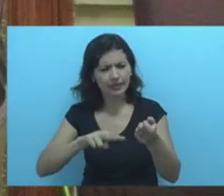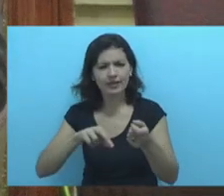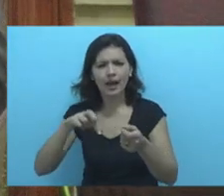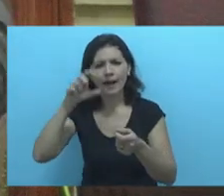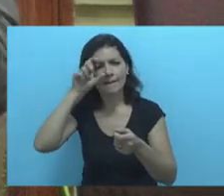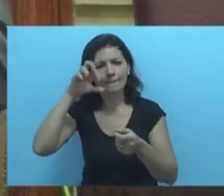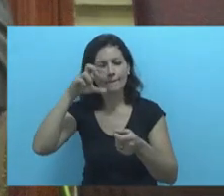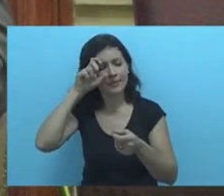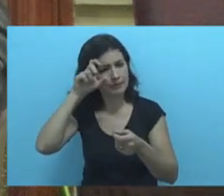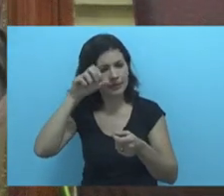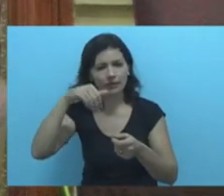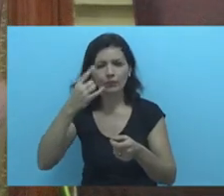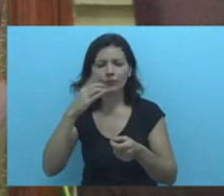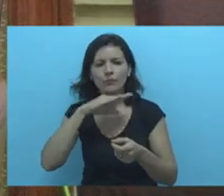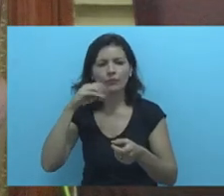Dice que los árboles grandes,